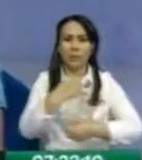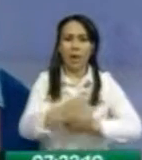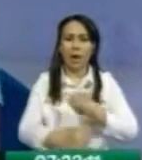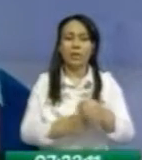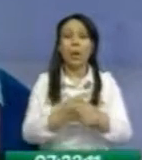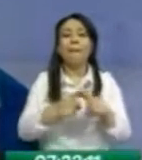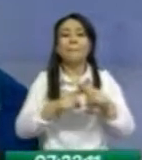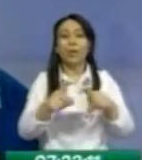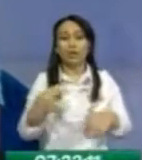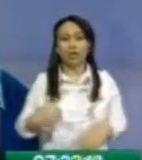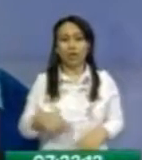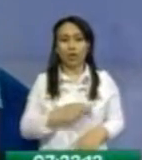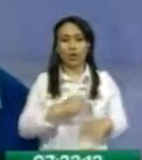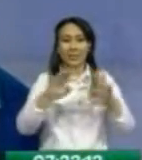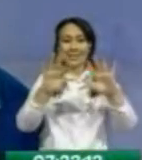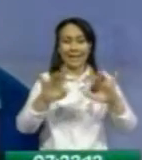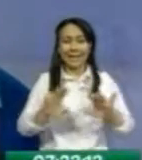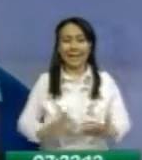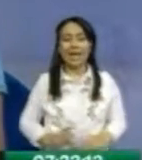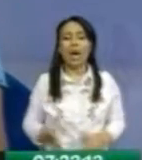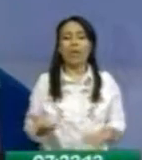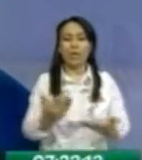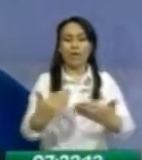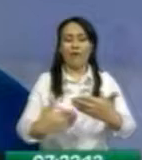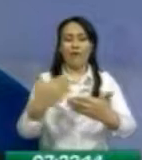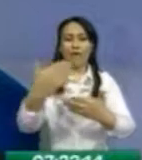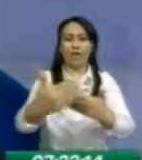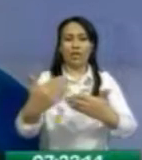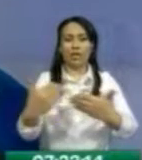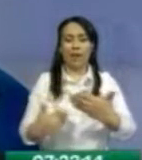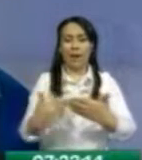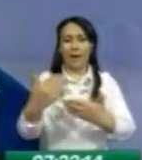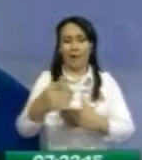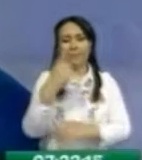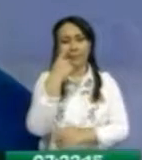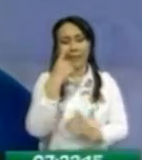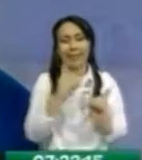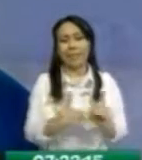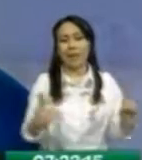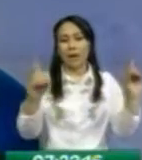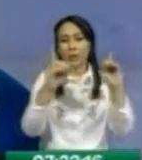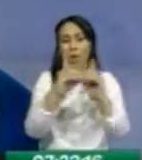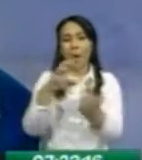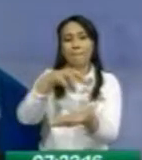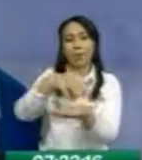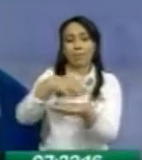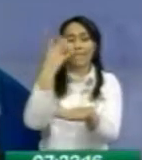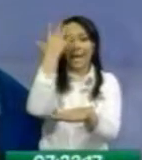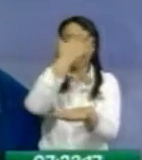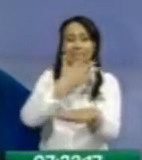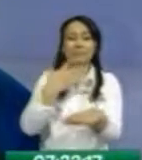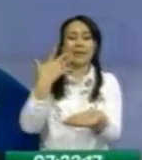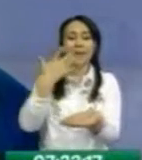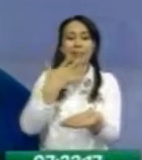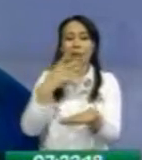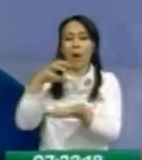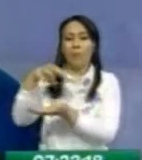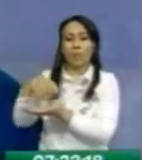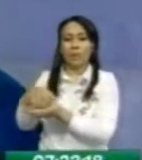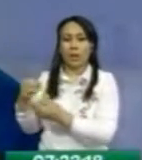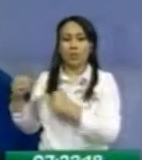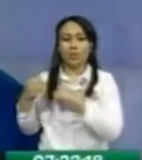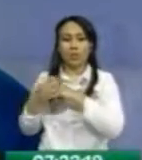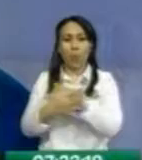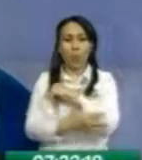la Secretaría hemos trabajado mucho, sobre todo en zona de frontera. Fíjese en un dato. Por ejemplo, en la provincia de Esmeraldas y en la provincia de Sucumbíos